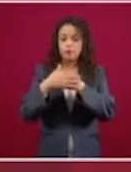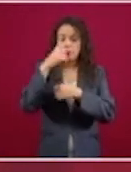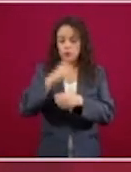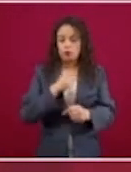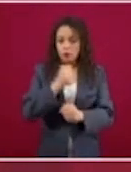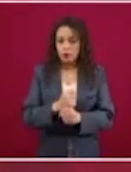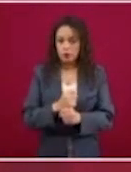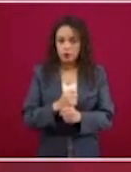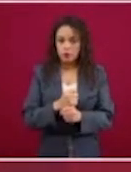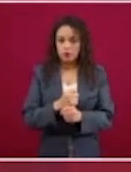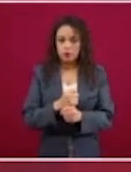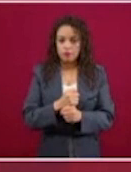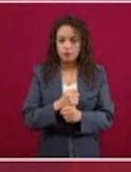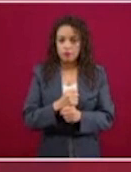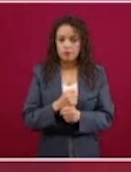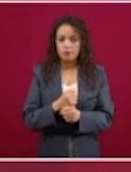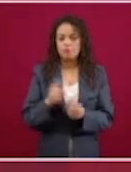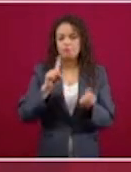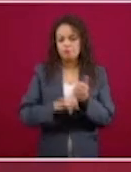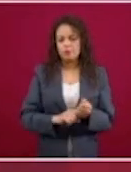pero es como una cobertura,